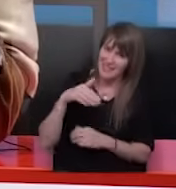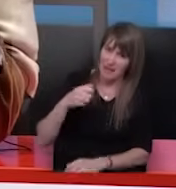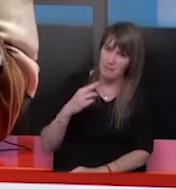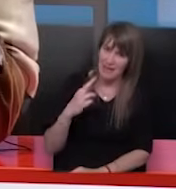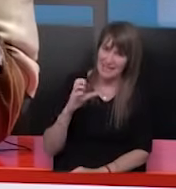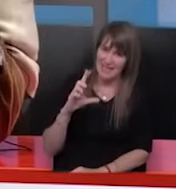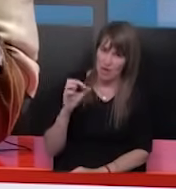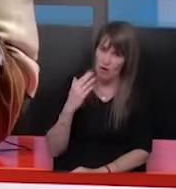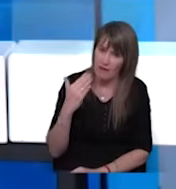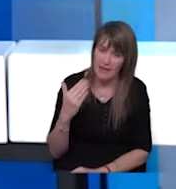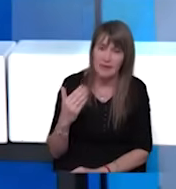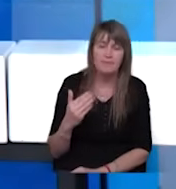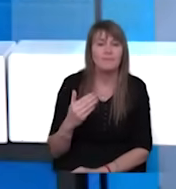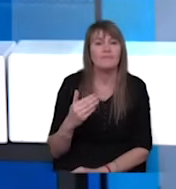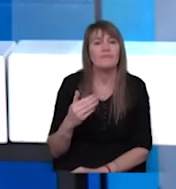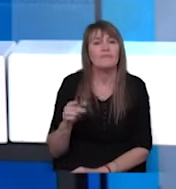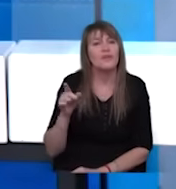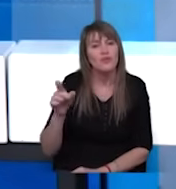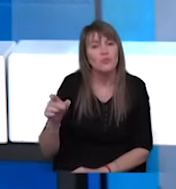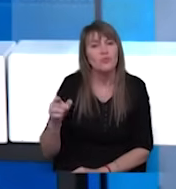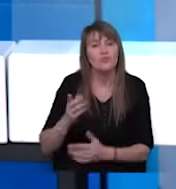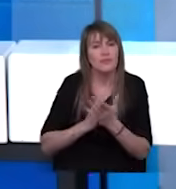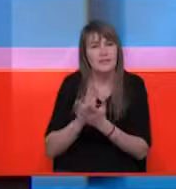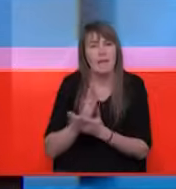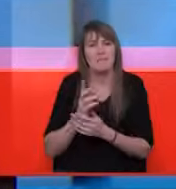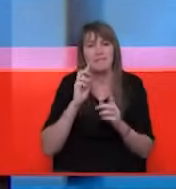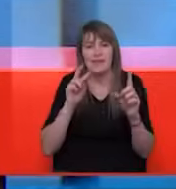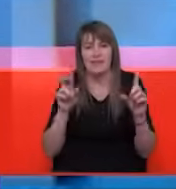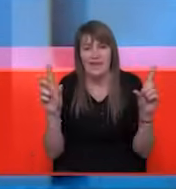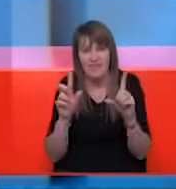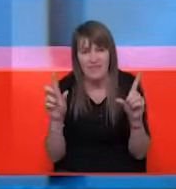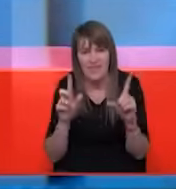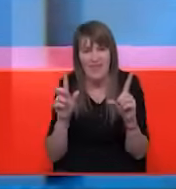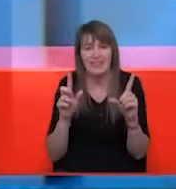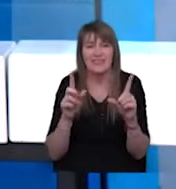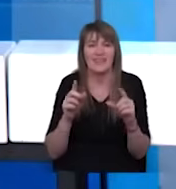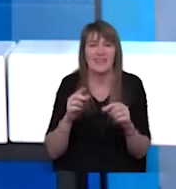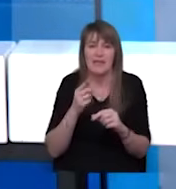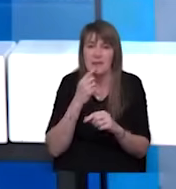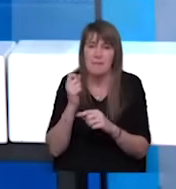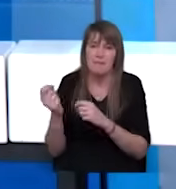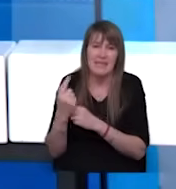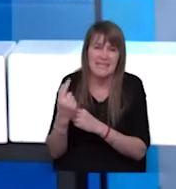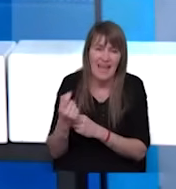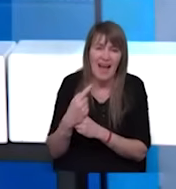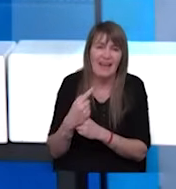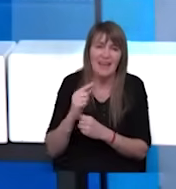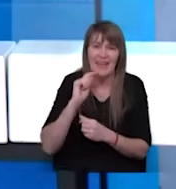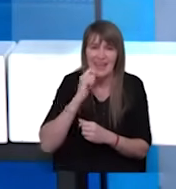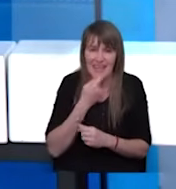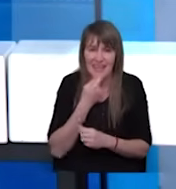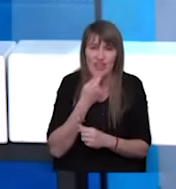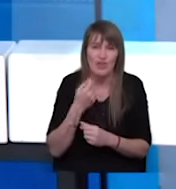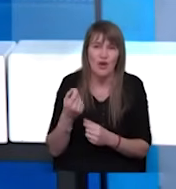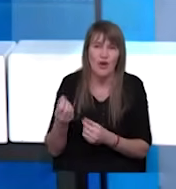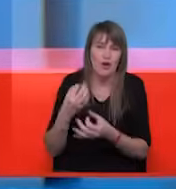invitación de Antonio. Y sé que sos un televidente fiel, sé que estás todos los días ahí. Aparte me mandás mensajes muy lindos siempre, con muy buenas devoluciones.